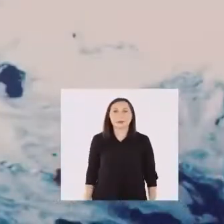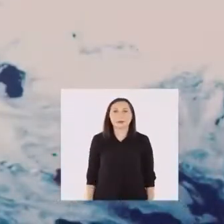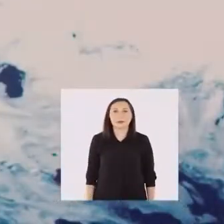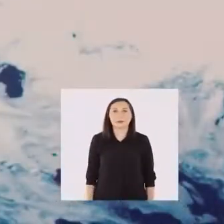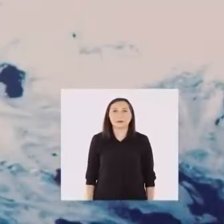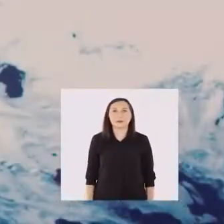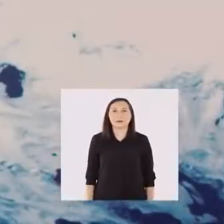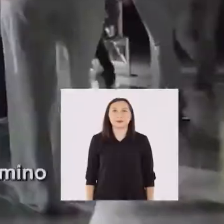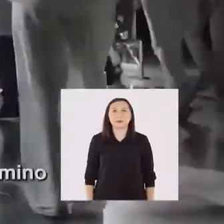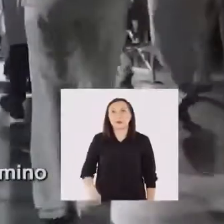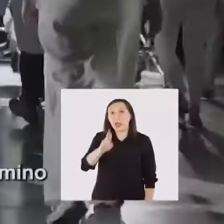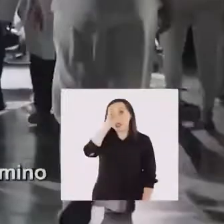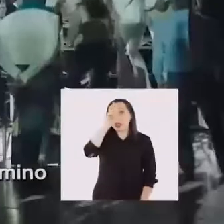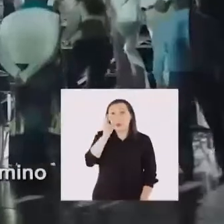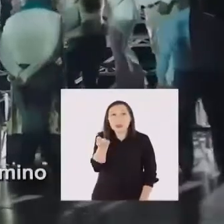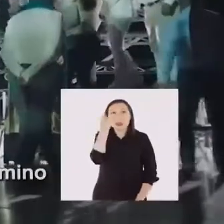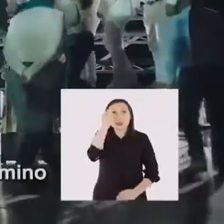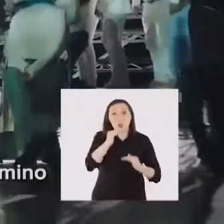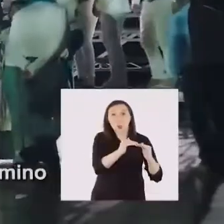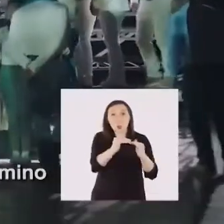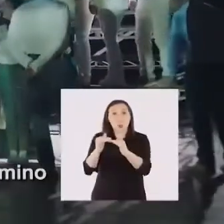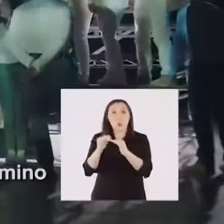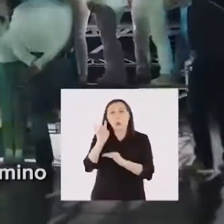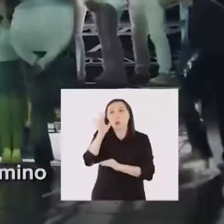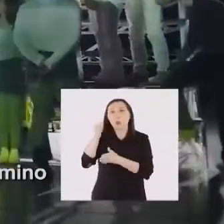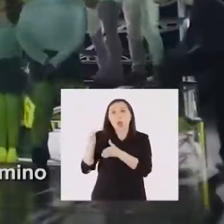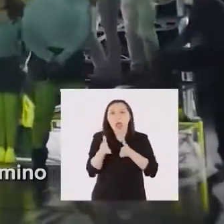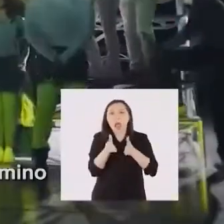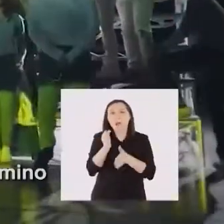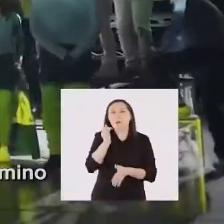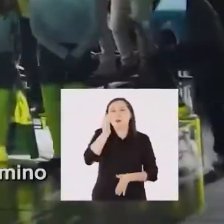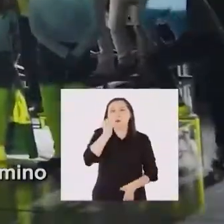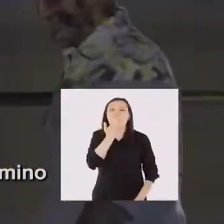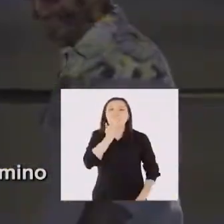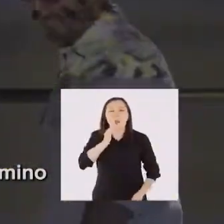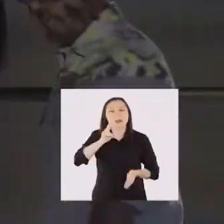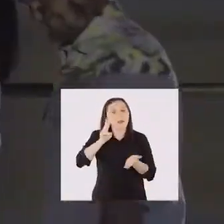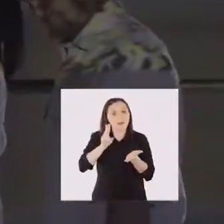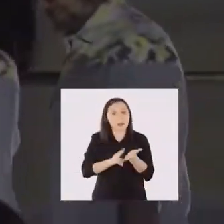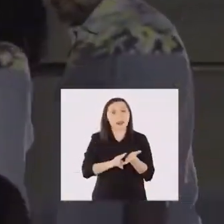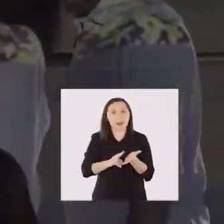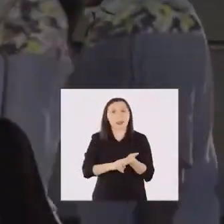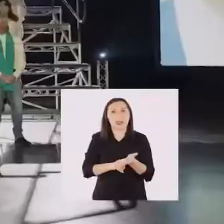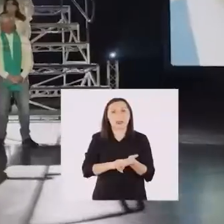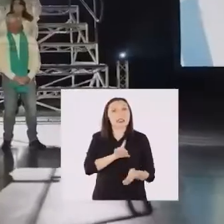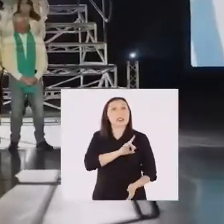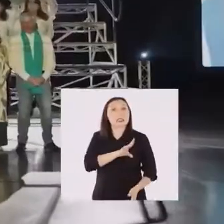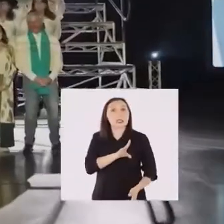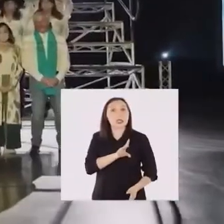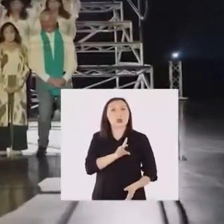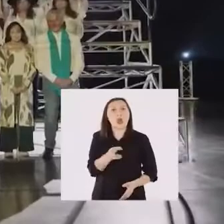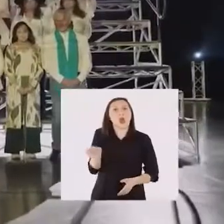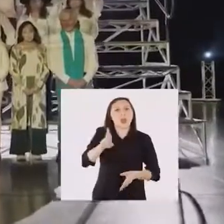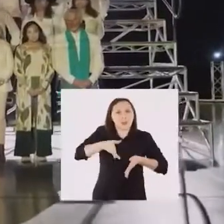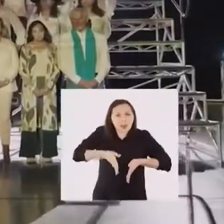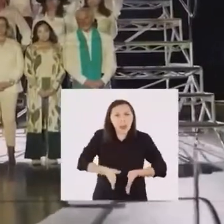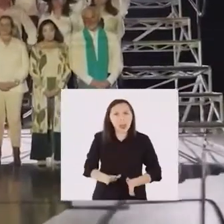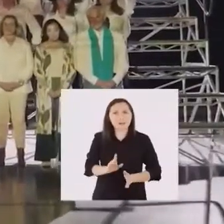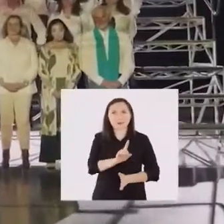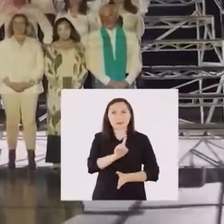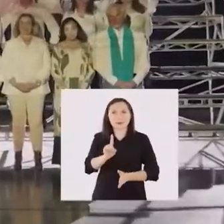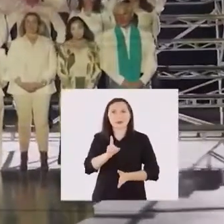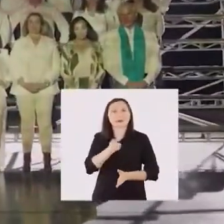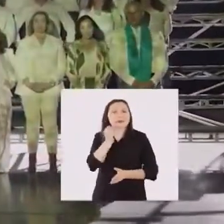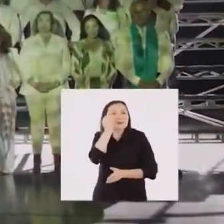Parlamento. Respetar el sentido común es el único camino hacia un futuro mejor, de verdad. A Chile no hay que